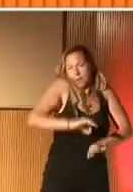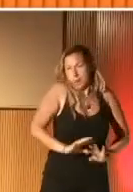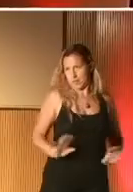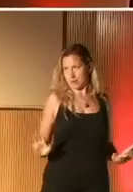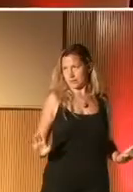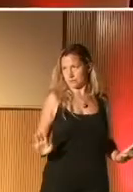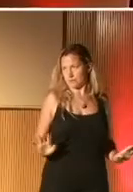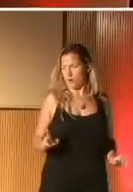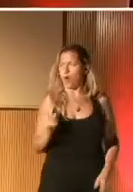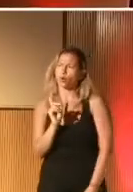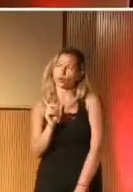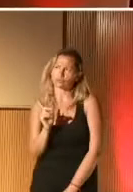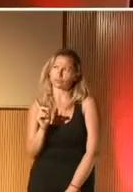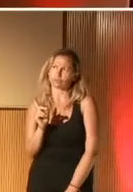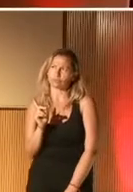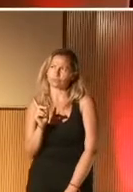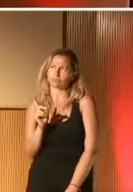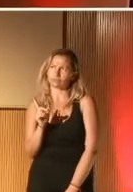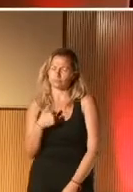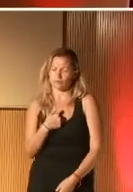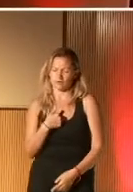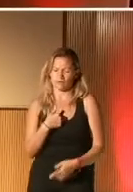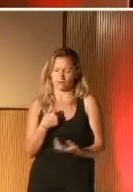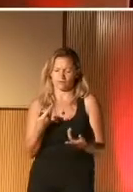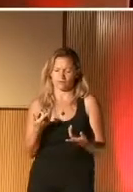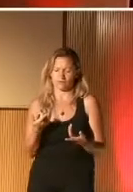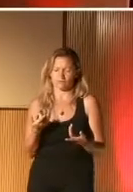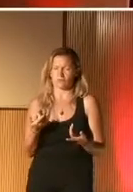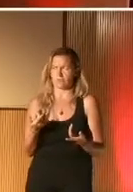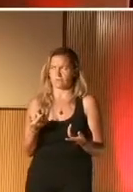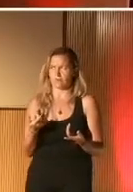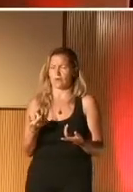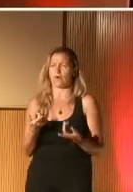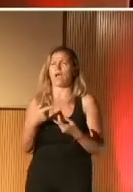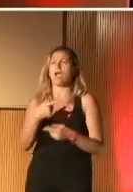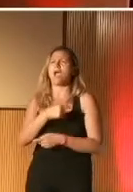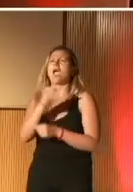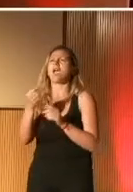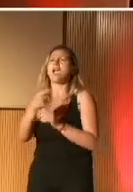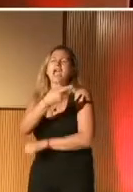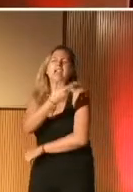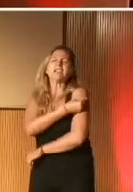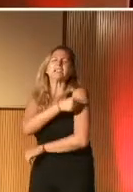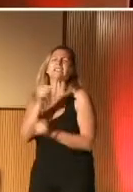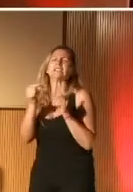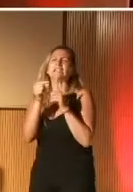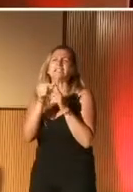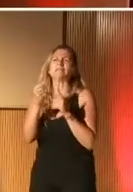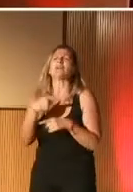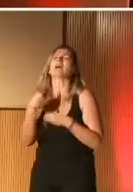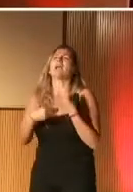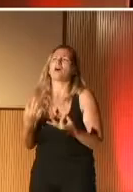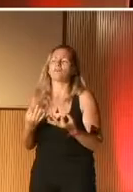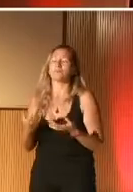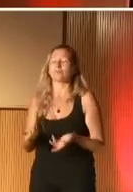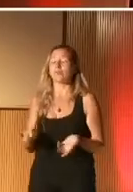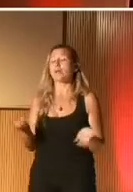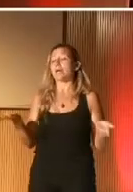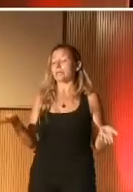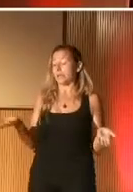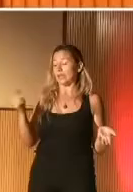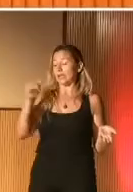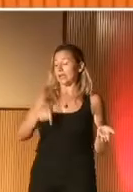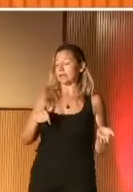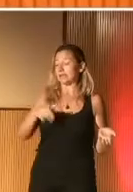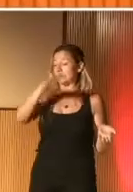O no, porque si no, ¿qué hago yo con el chis y todo eso? Así que, claro, sabiendo esto, este verano estaba en una